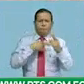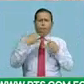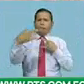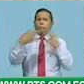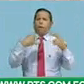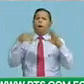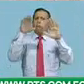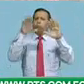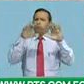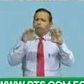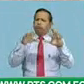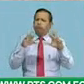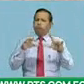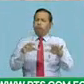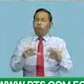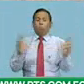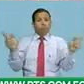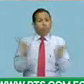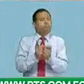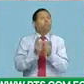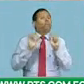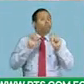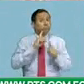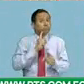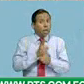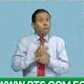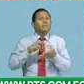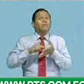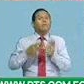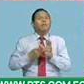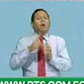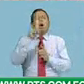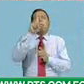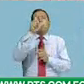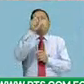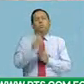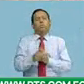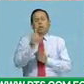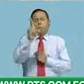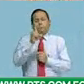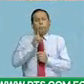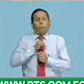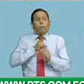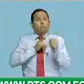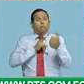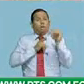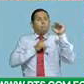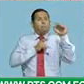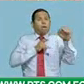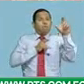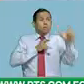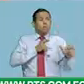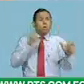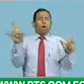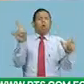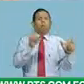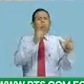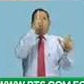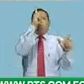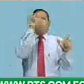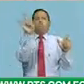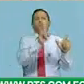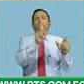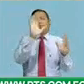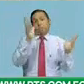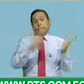1.14 por cada 10.000 habitantes, es decir, un contagio aproximadamente por cada 10.000 personas. Sobre la información